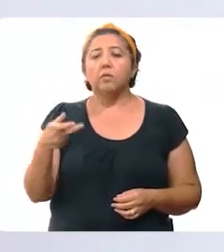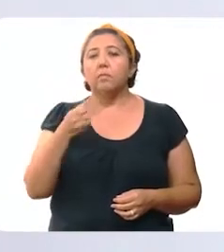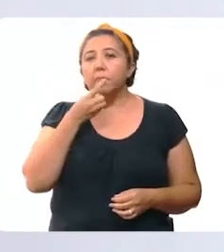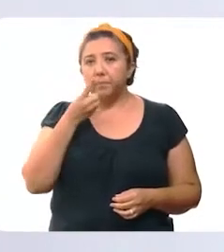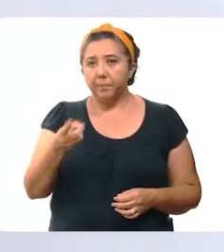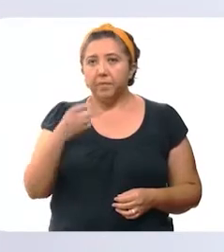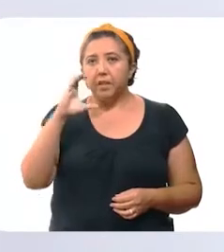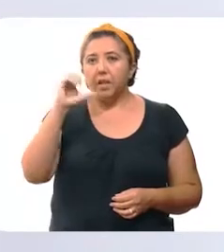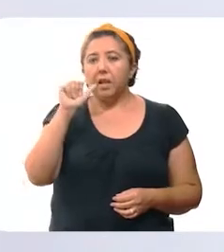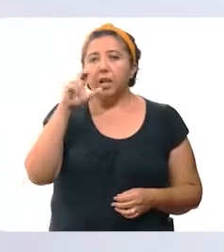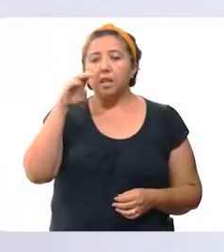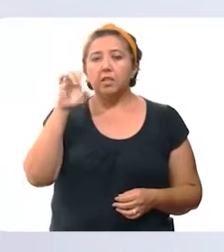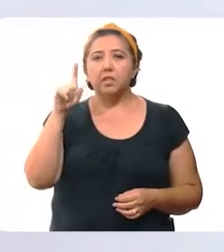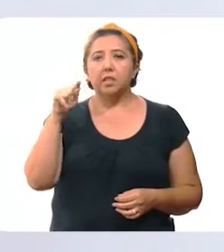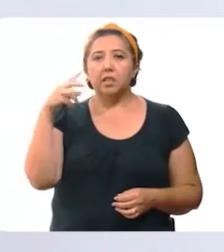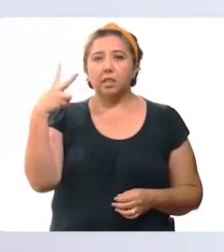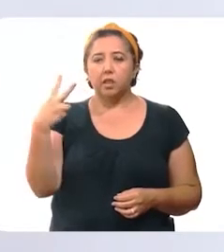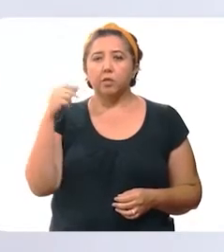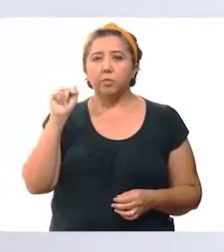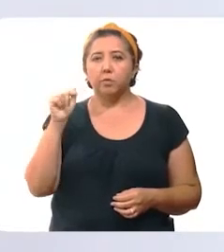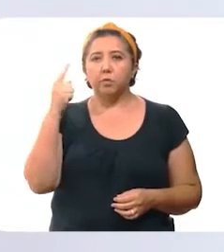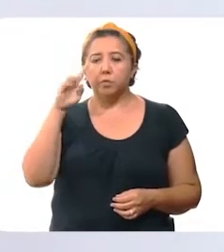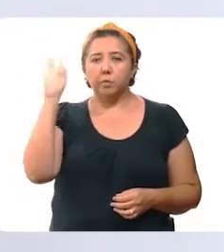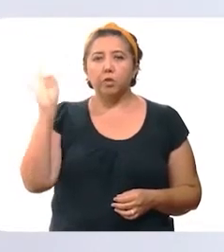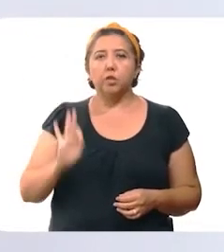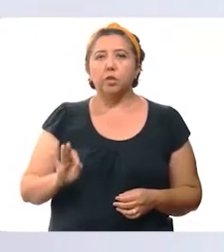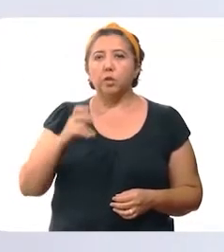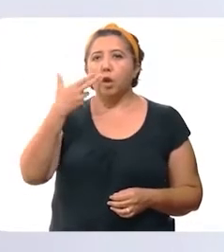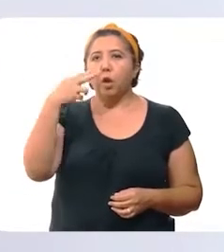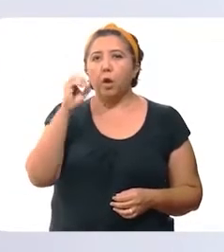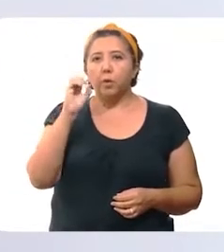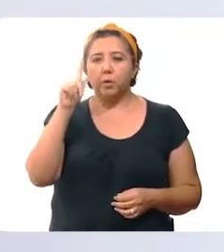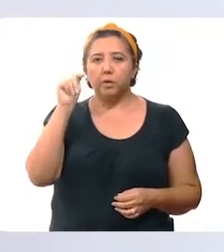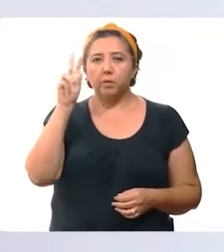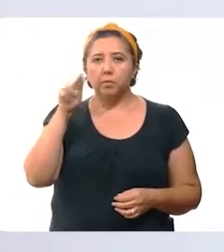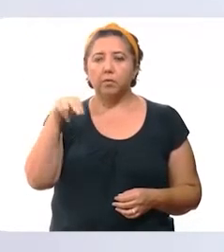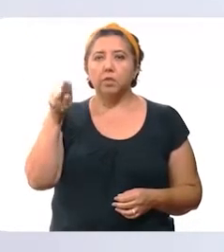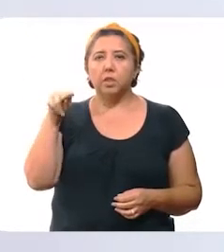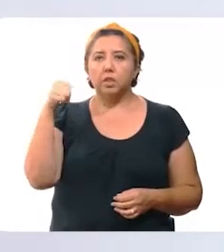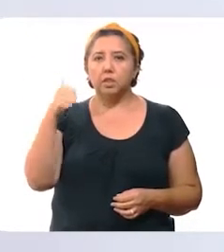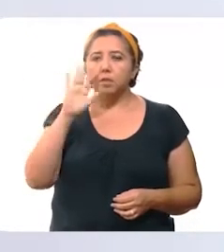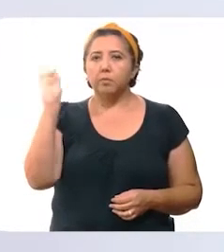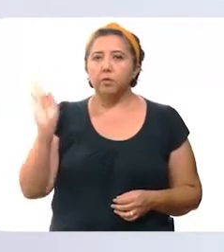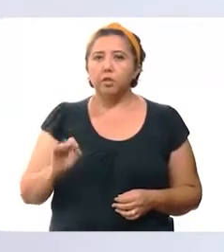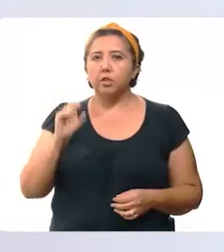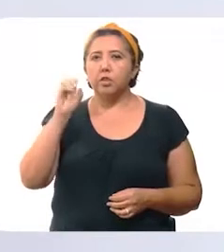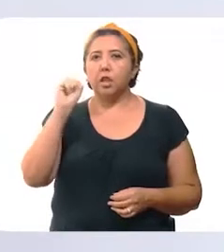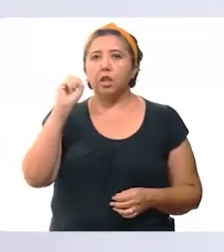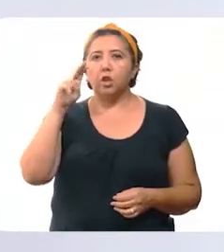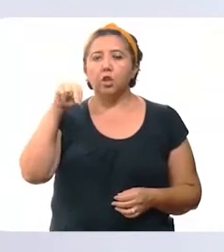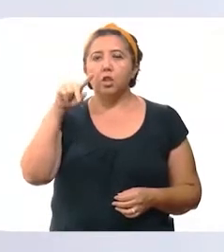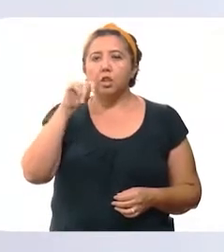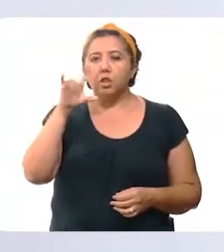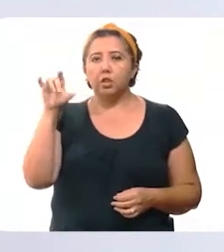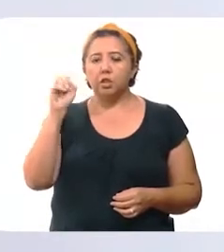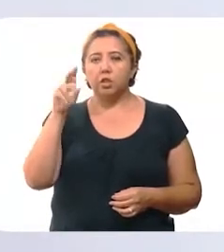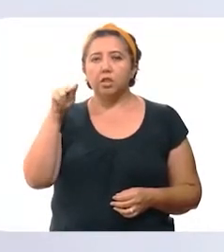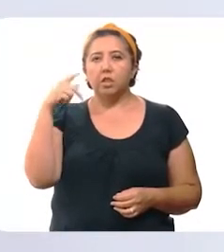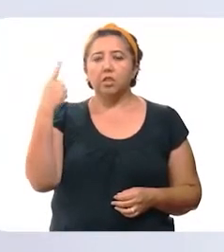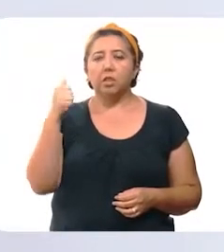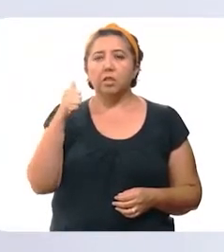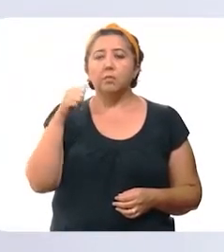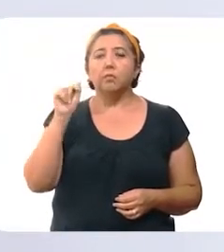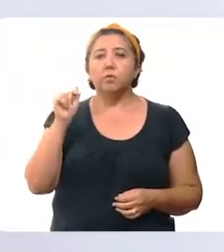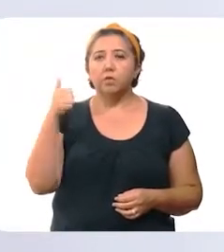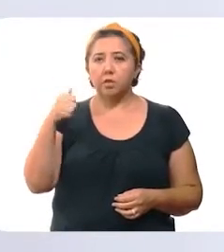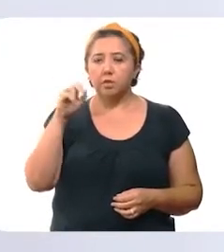82.4%, Cacalchén 72.1%, Joctún 86%, Cenotillo